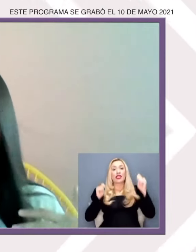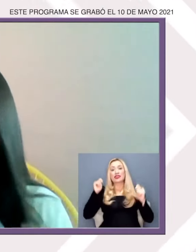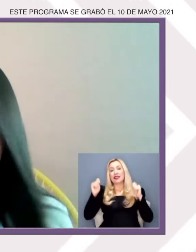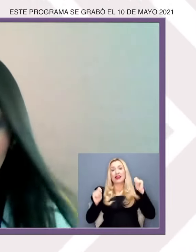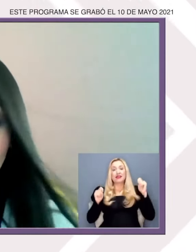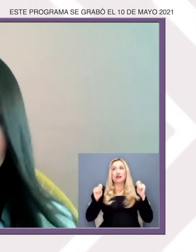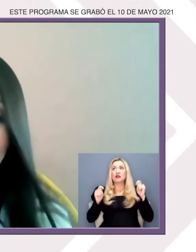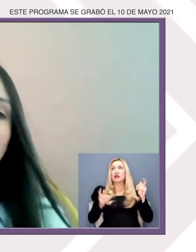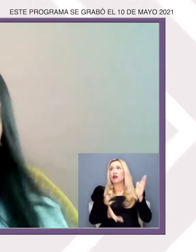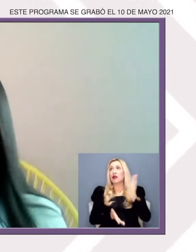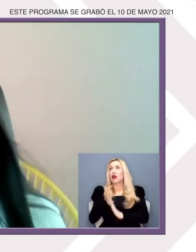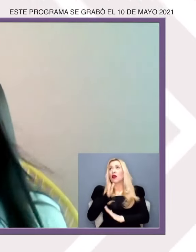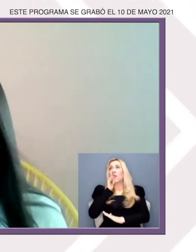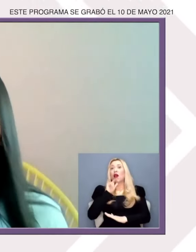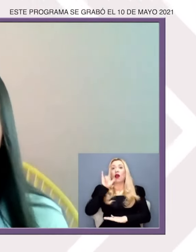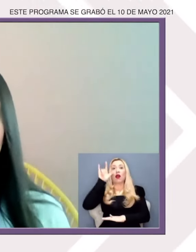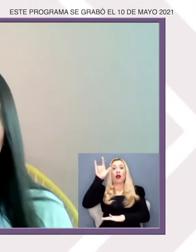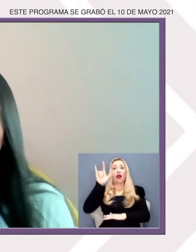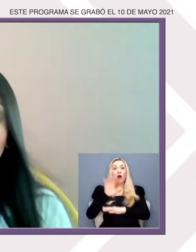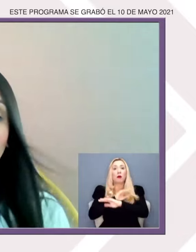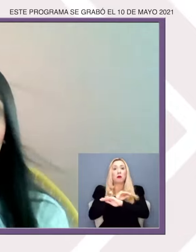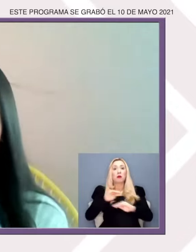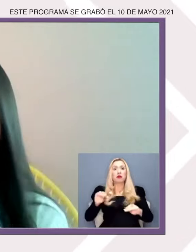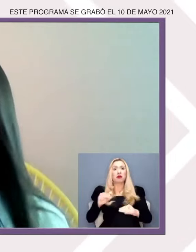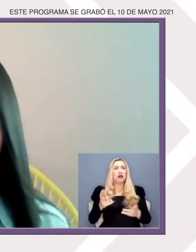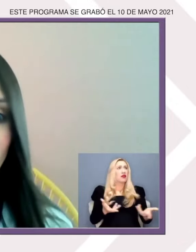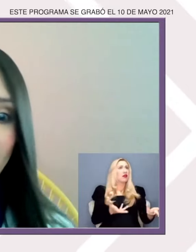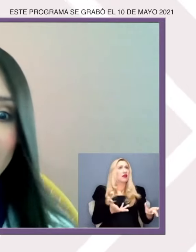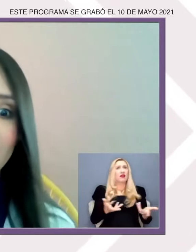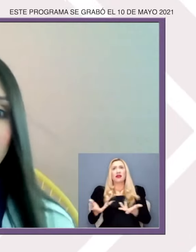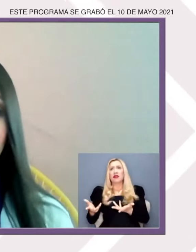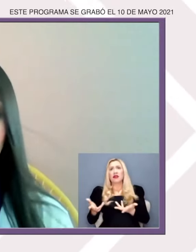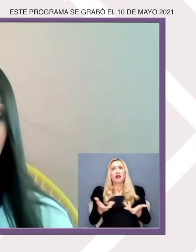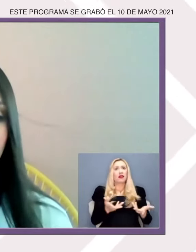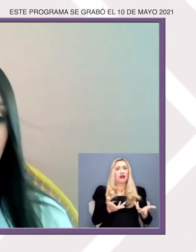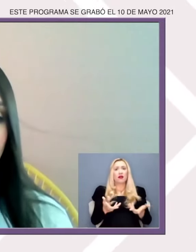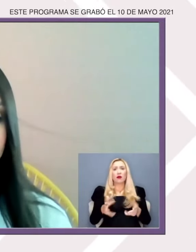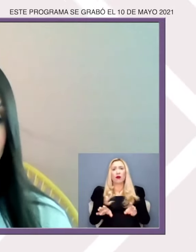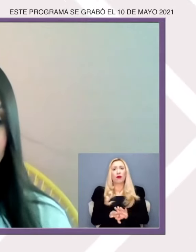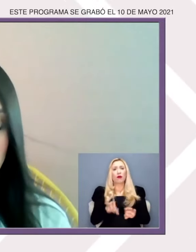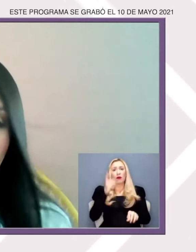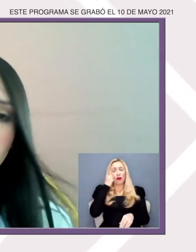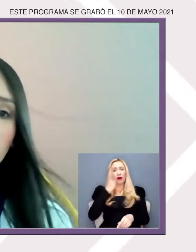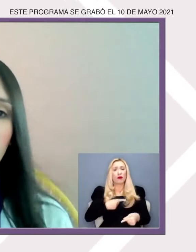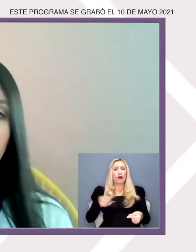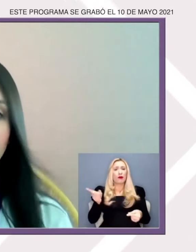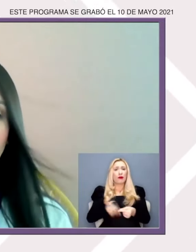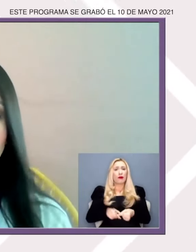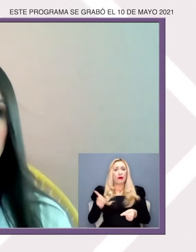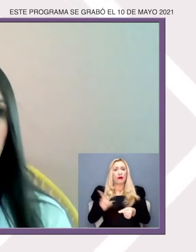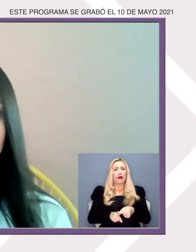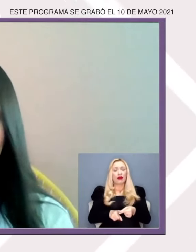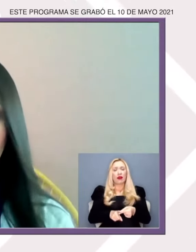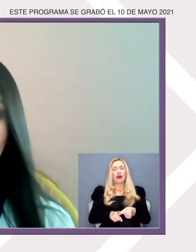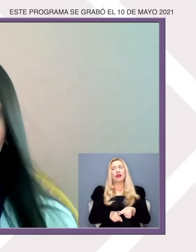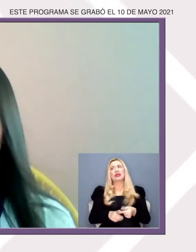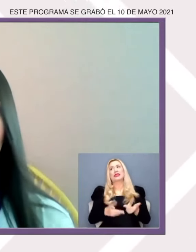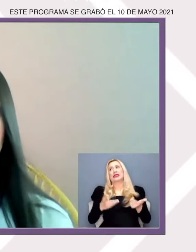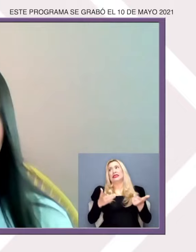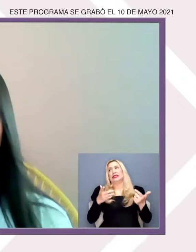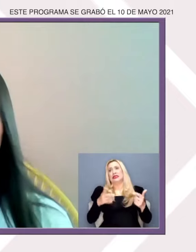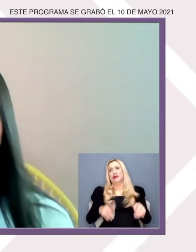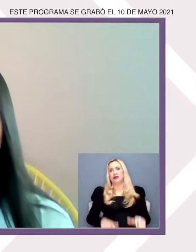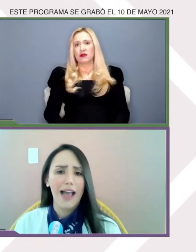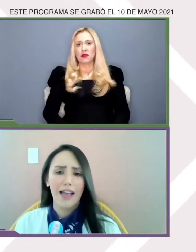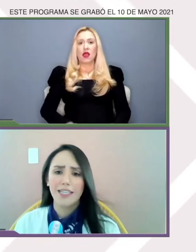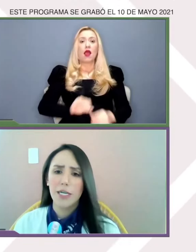de nuevo se quedaban sin espacios y a buscar cómo hacerle en la organización, ¿no? Entendimos que si, por ejemplo, durante